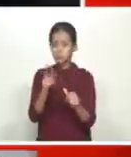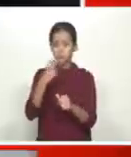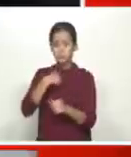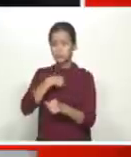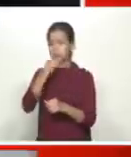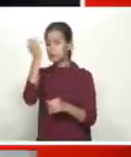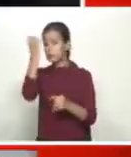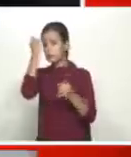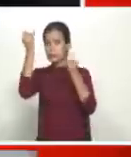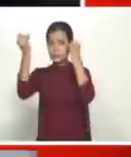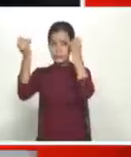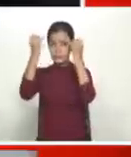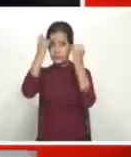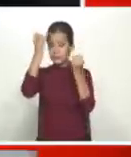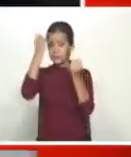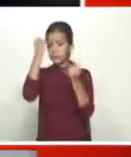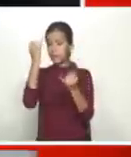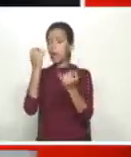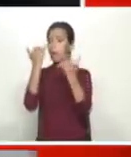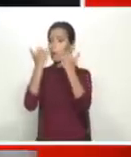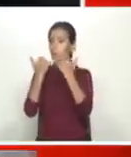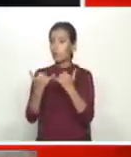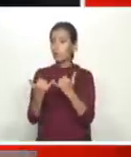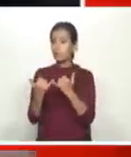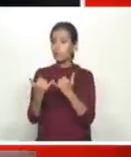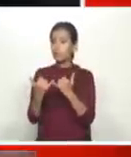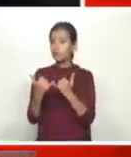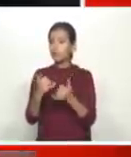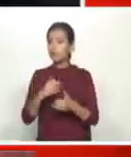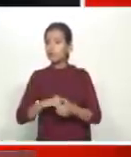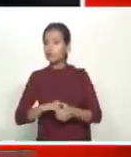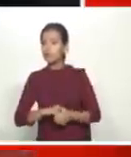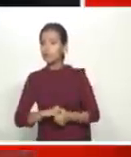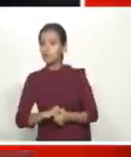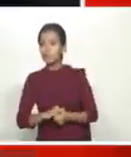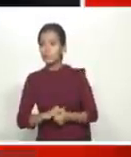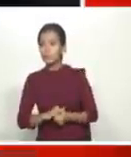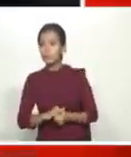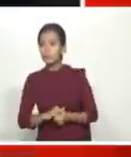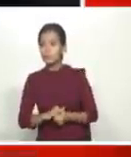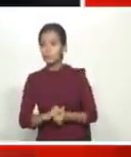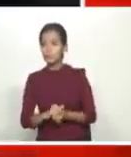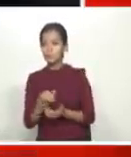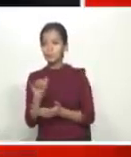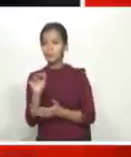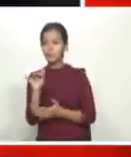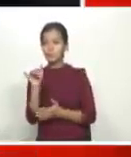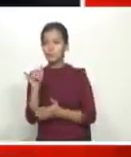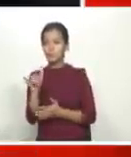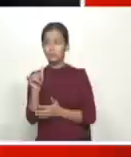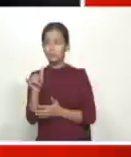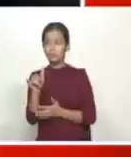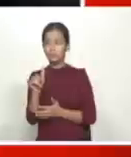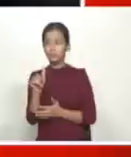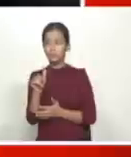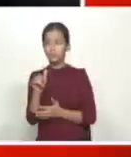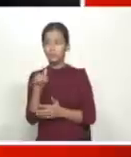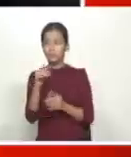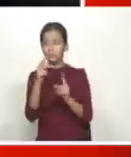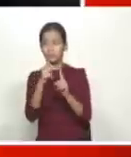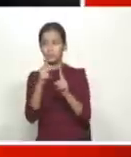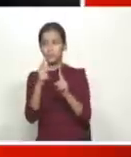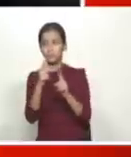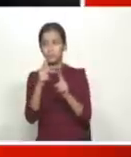gana políticamente. No, ese poder existe. Pero el poder se ejerce cuando tú tomas la palabra y le dices a